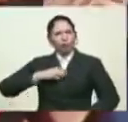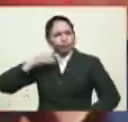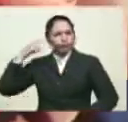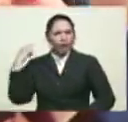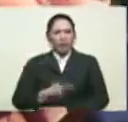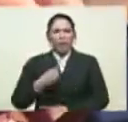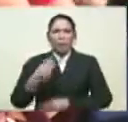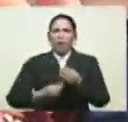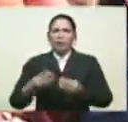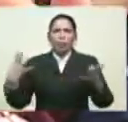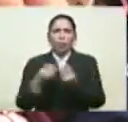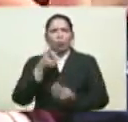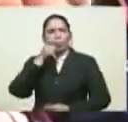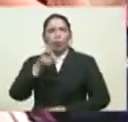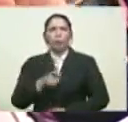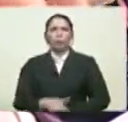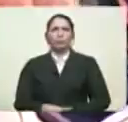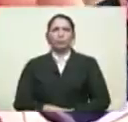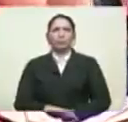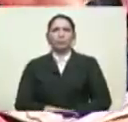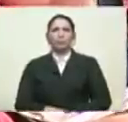a nuestro pueblo.